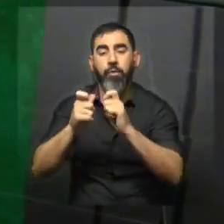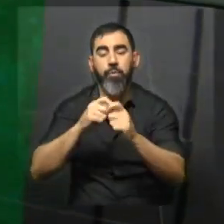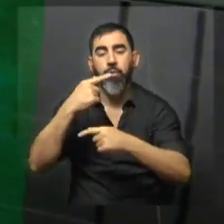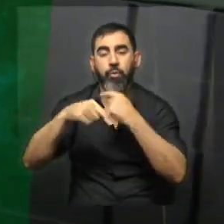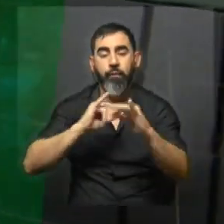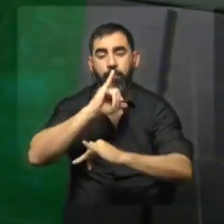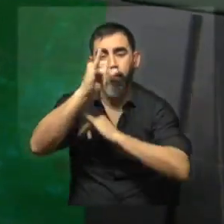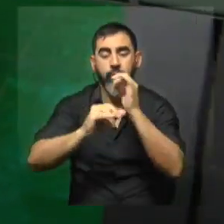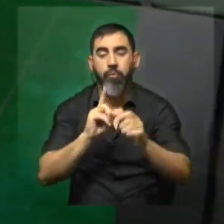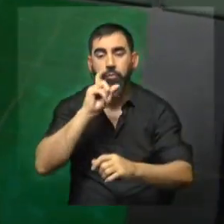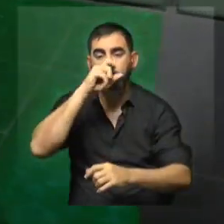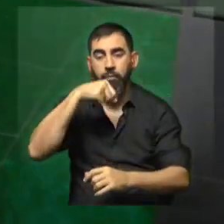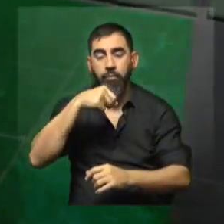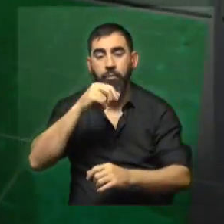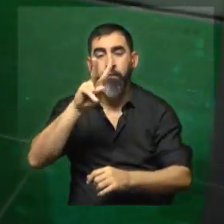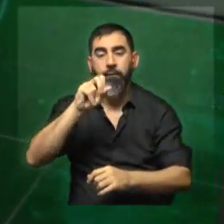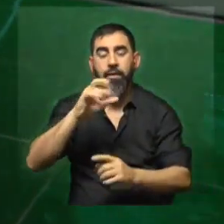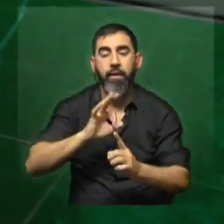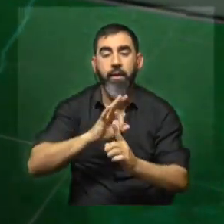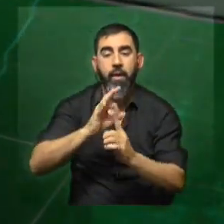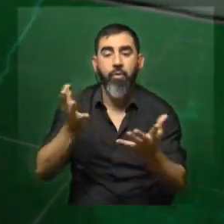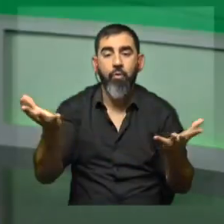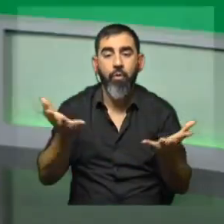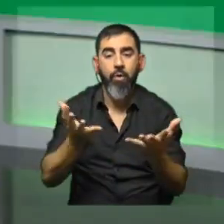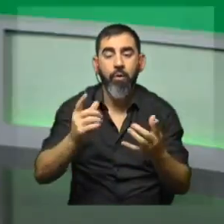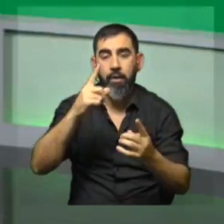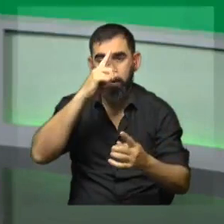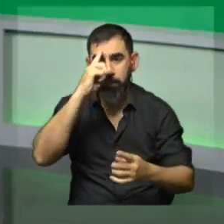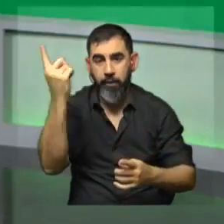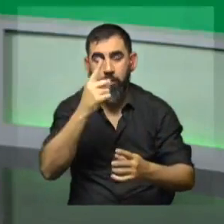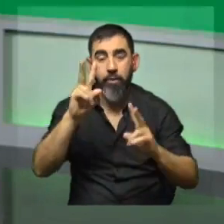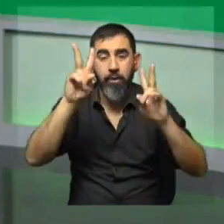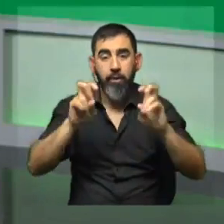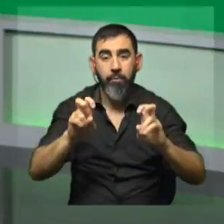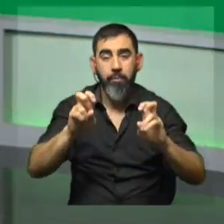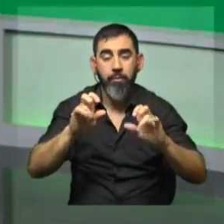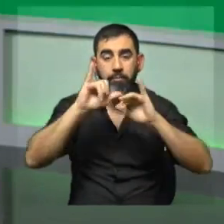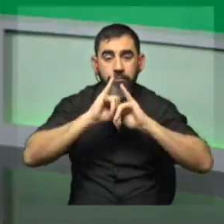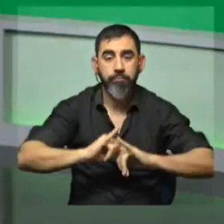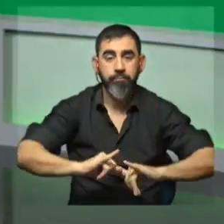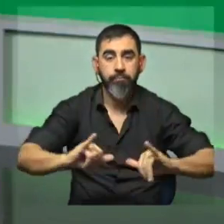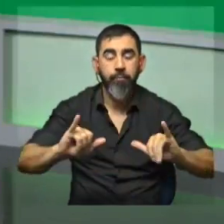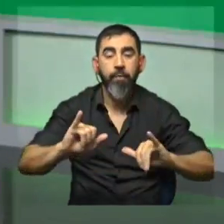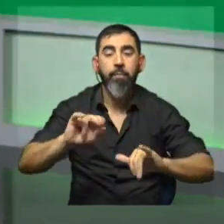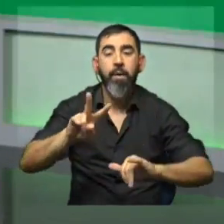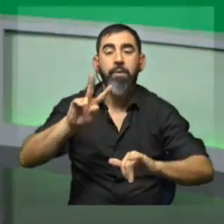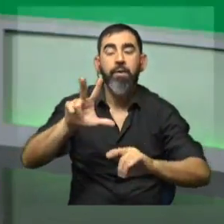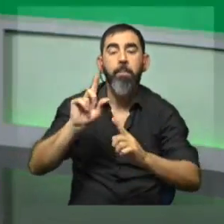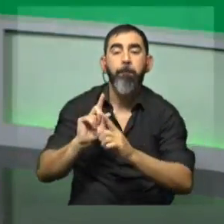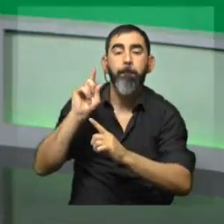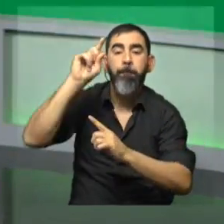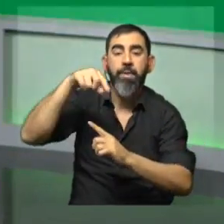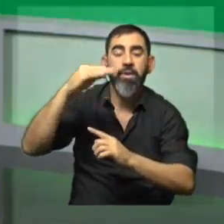Continuamos con la información desde Montevideo con 20 grados a esta hora. Y en el ámbito internacional les contamos que tras el lanzamiento ayer de 23 misiles, Corea del